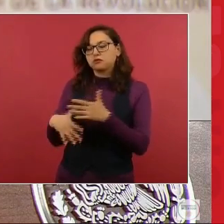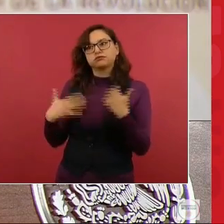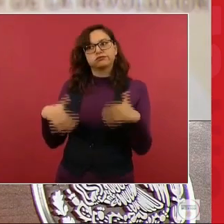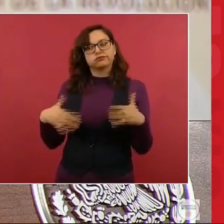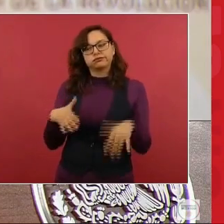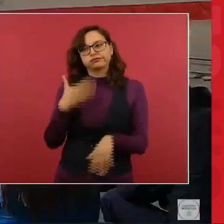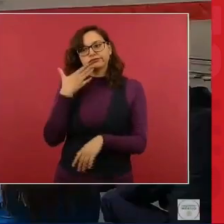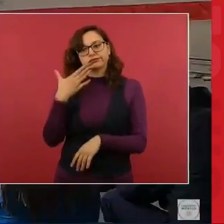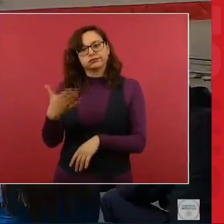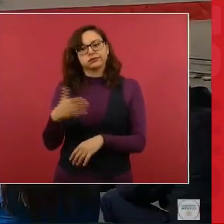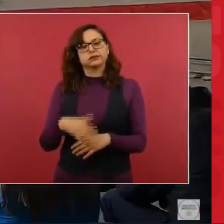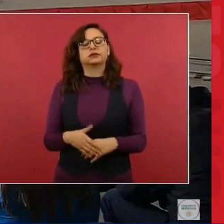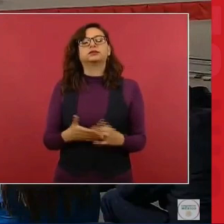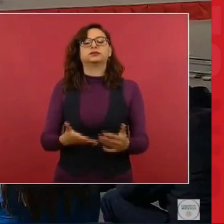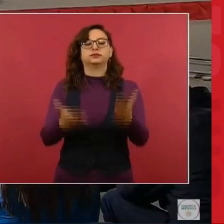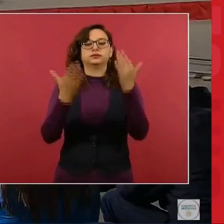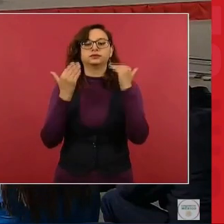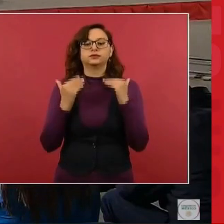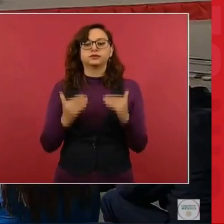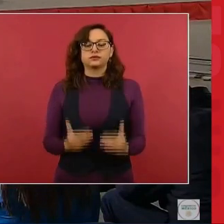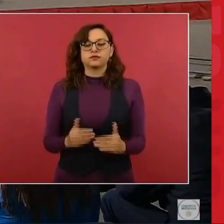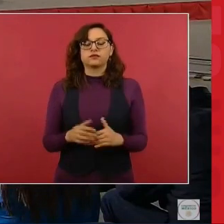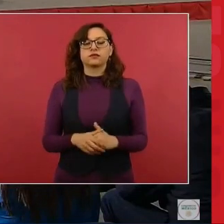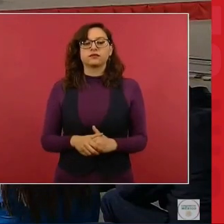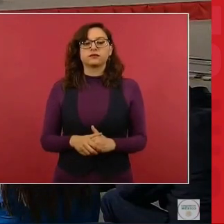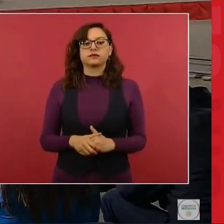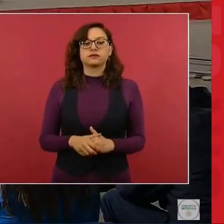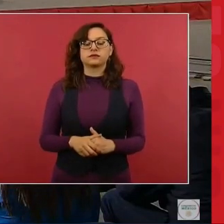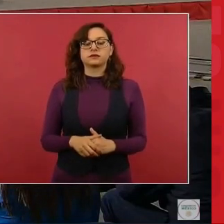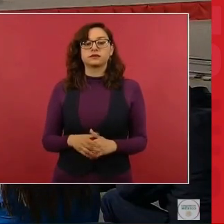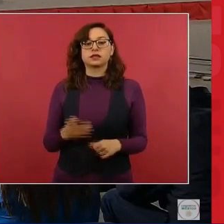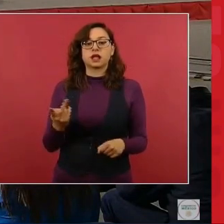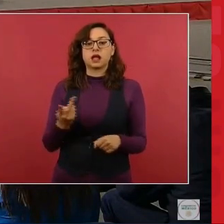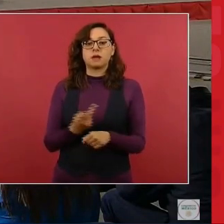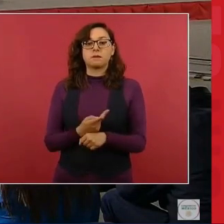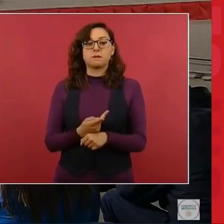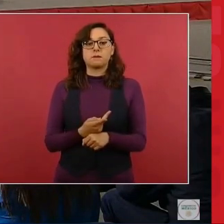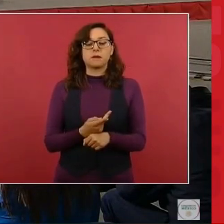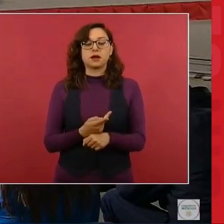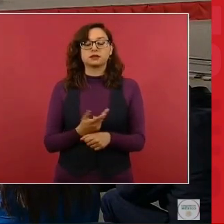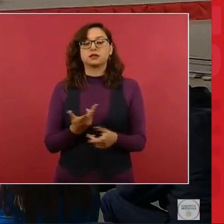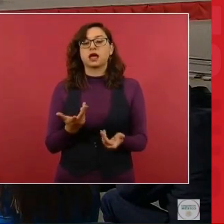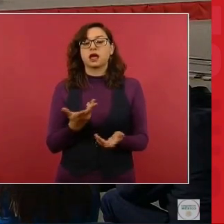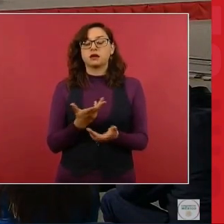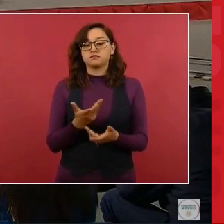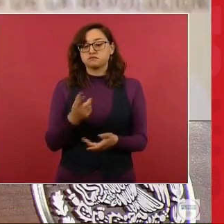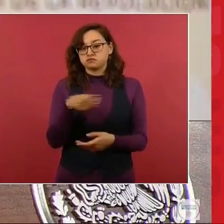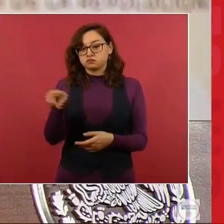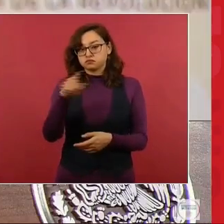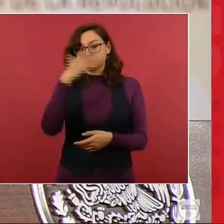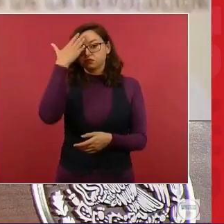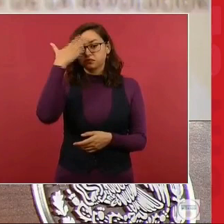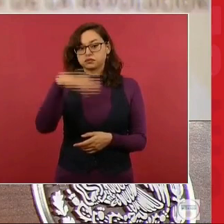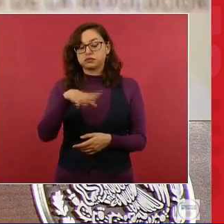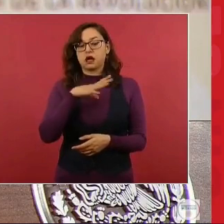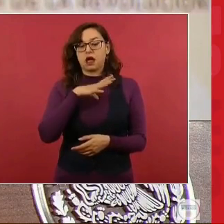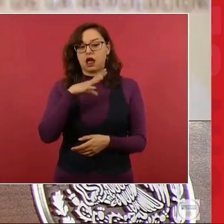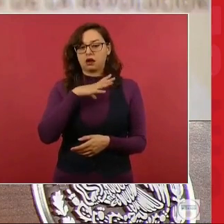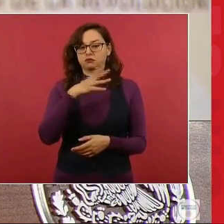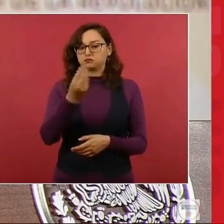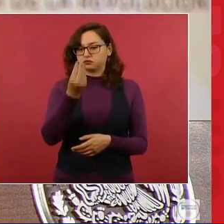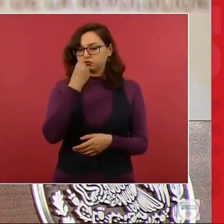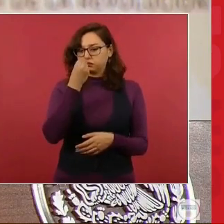vamos a dar informe de lo que está sucediendo con los 24 productos de la